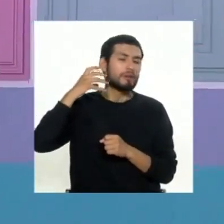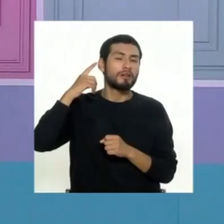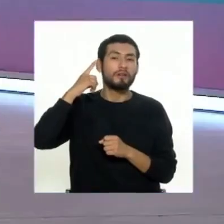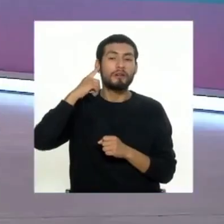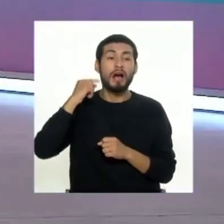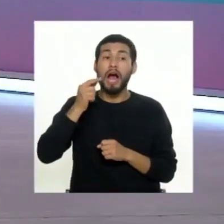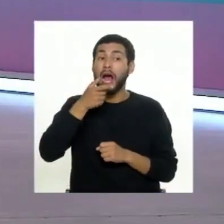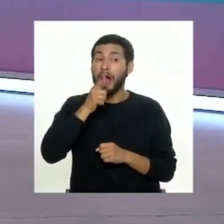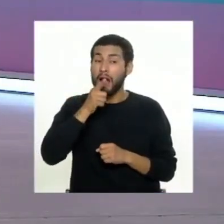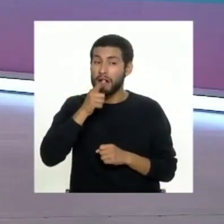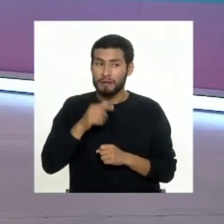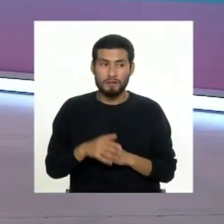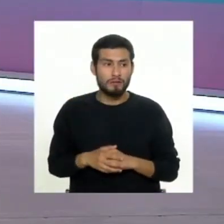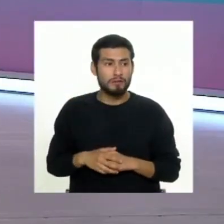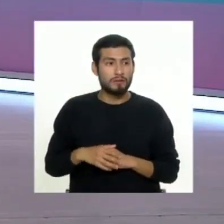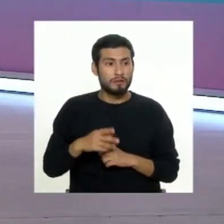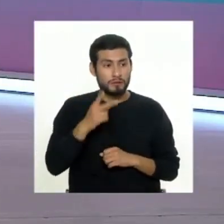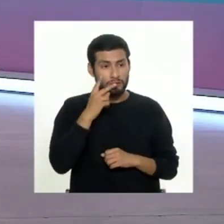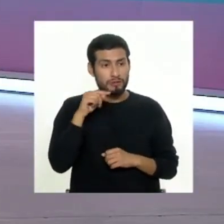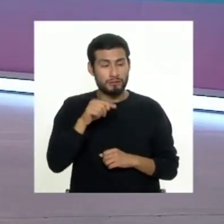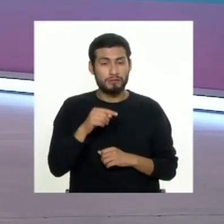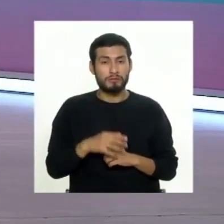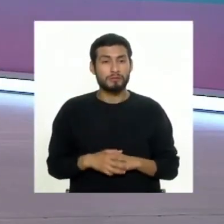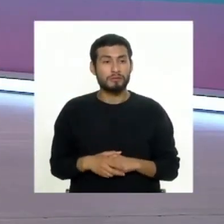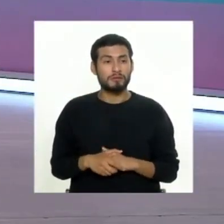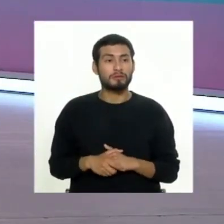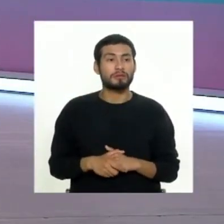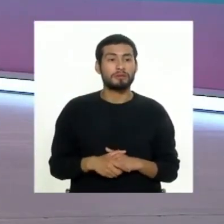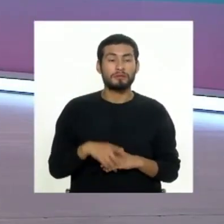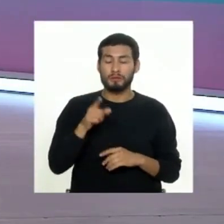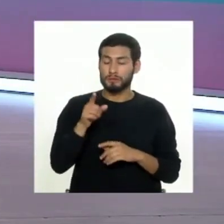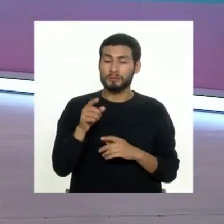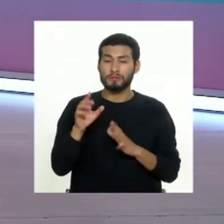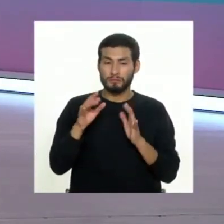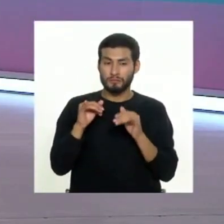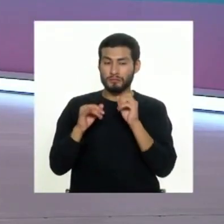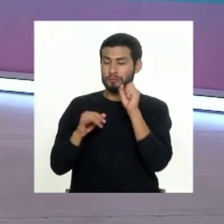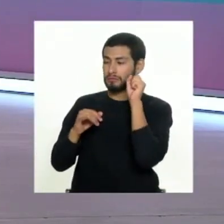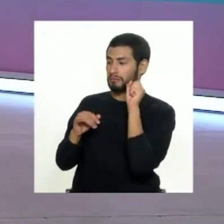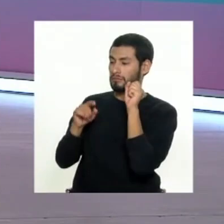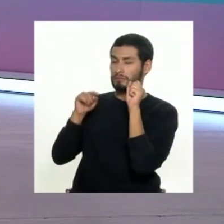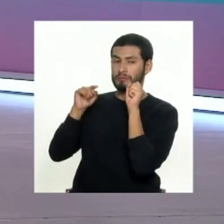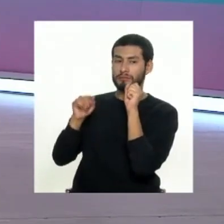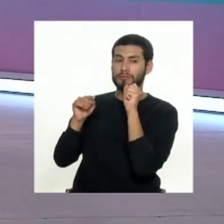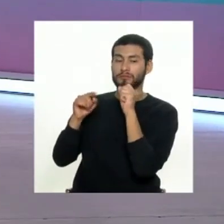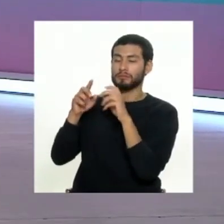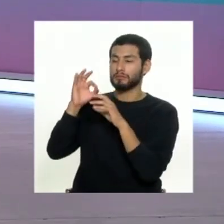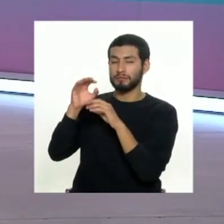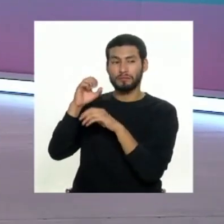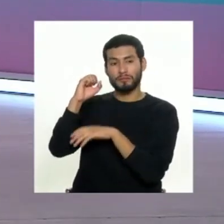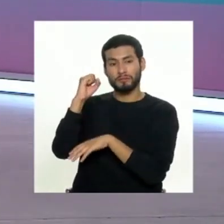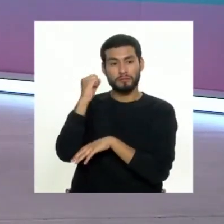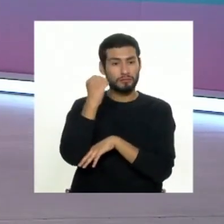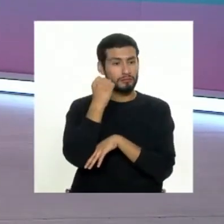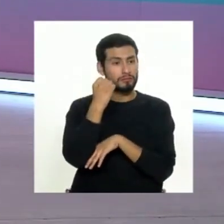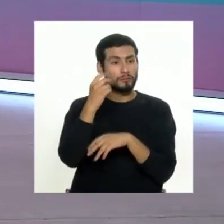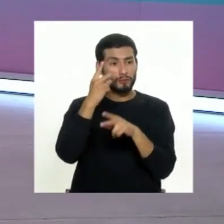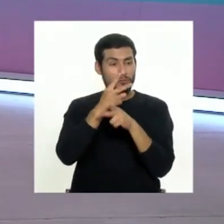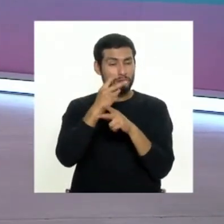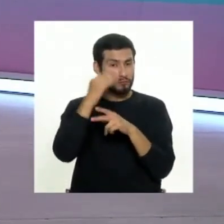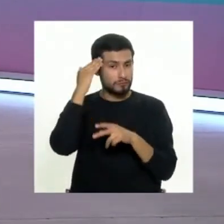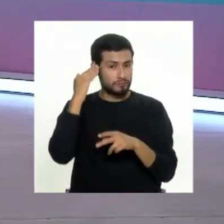en esto de incorporar el agua, vamos a colocarnos por allá, la cabecita para allá, échale acá, cuida tu